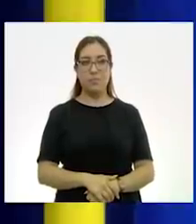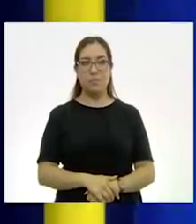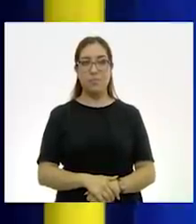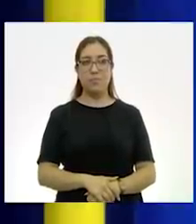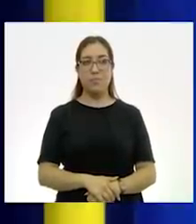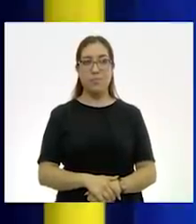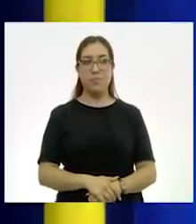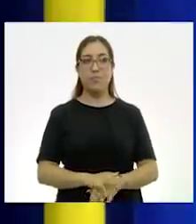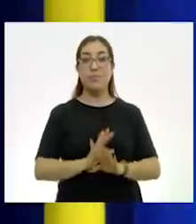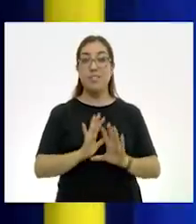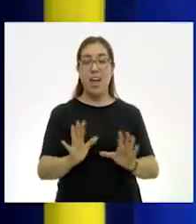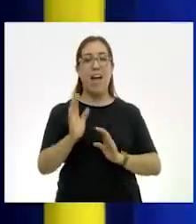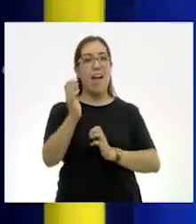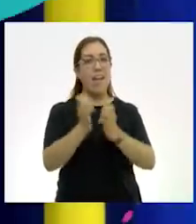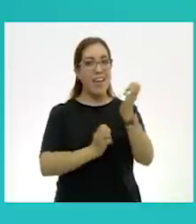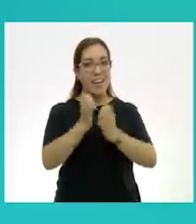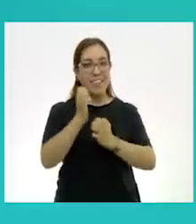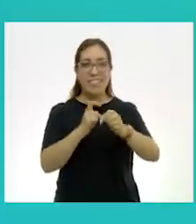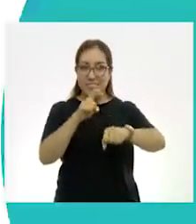Llegó el momento de movernos.